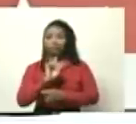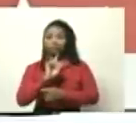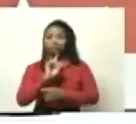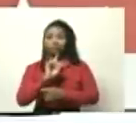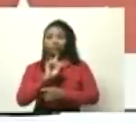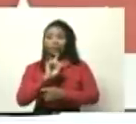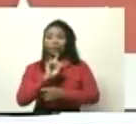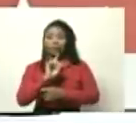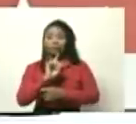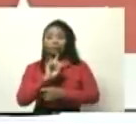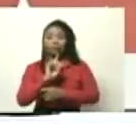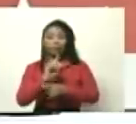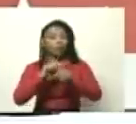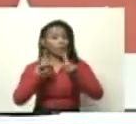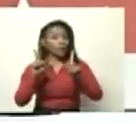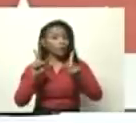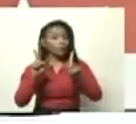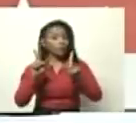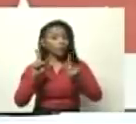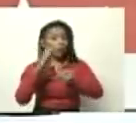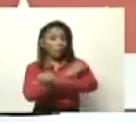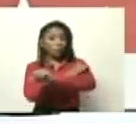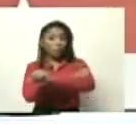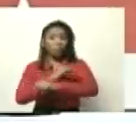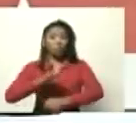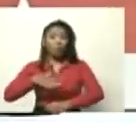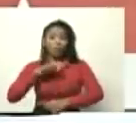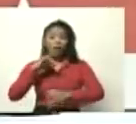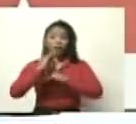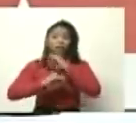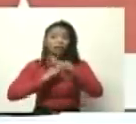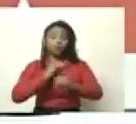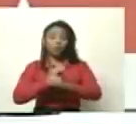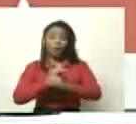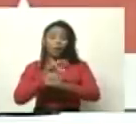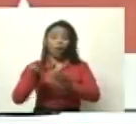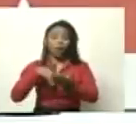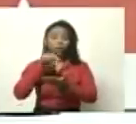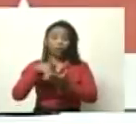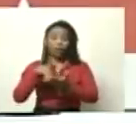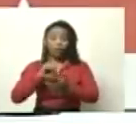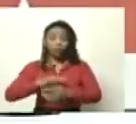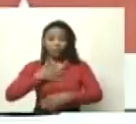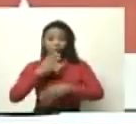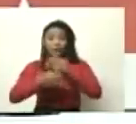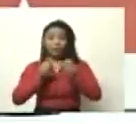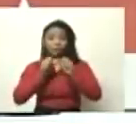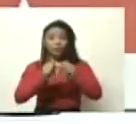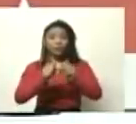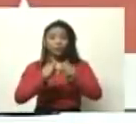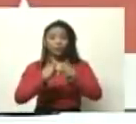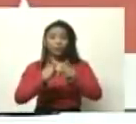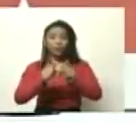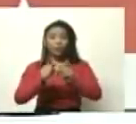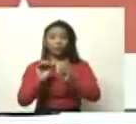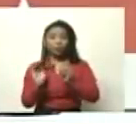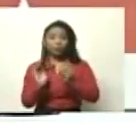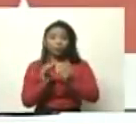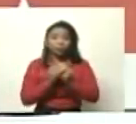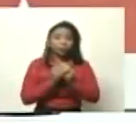contrario. Si la derecha pudiera, internacional, nacional e internacional, pudiera mantenernos a nosotros